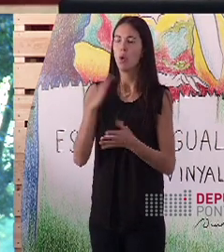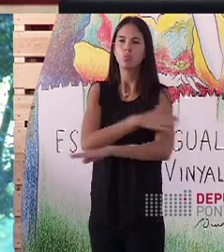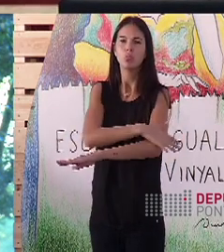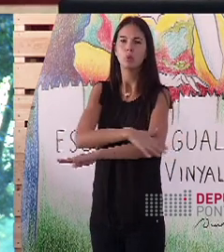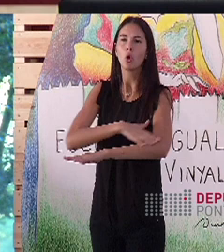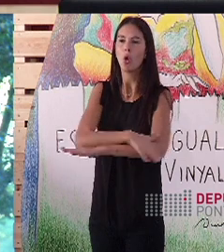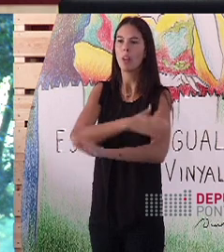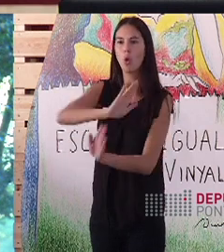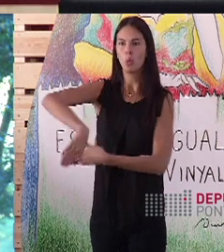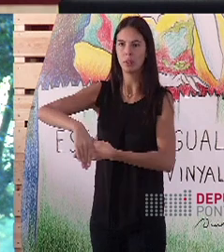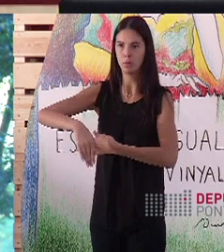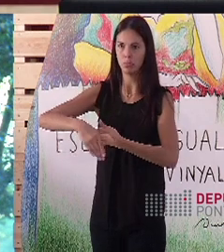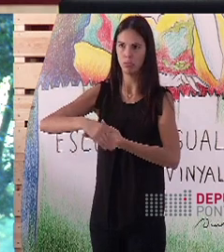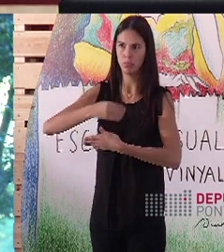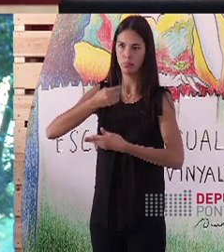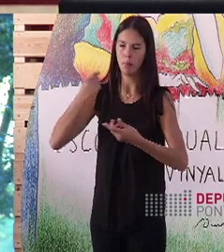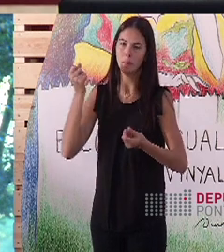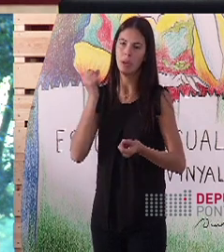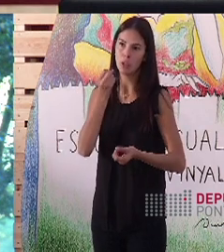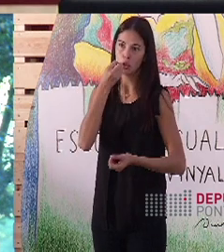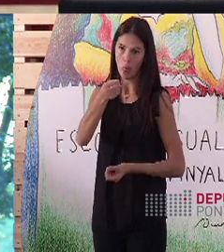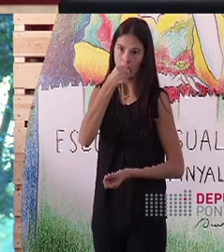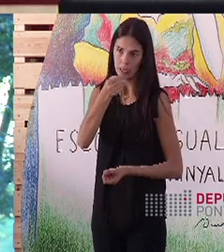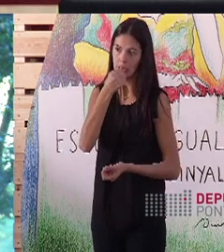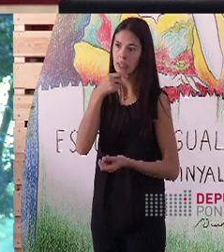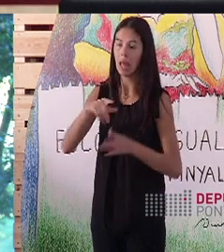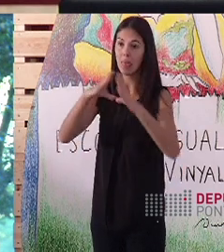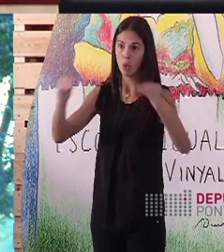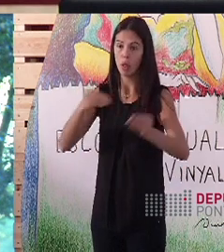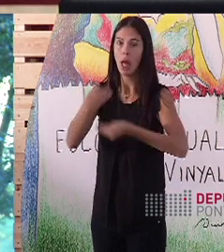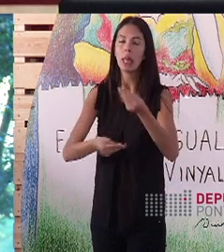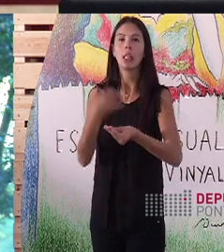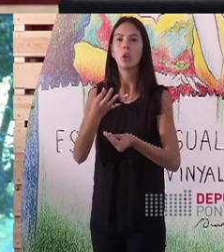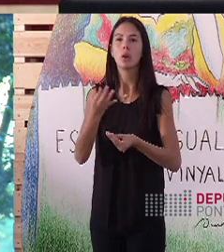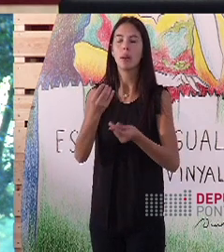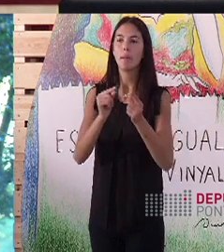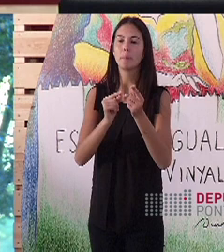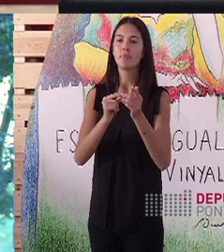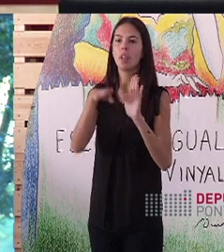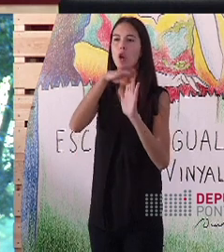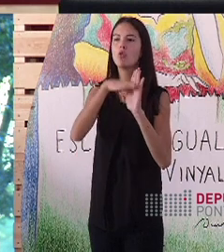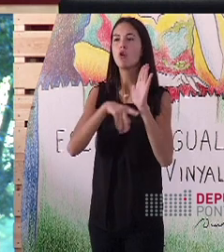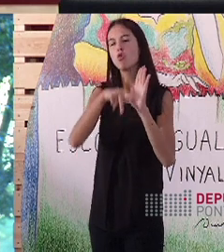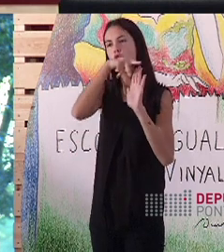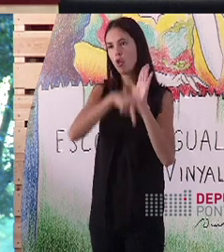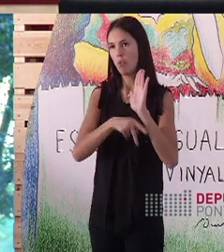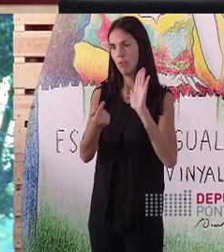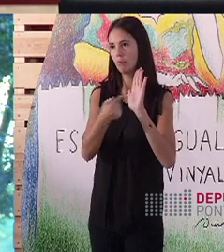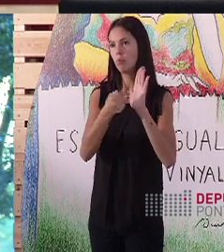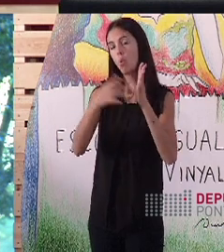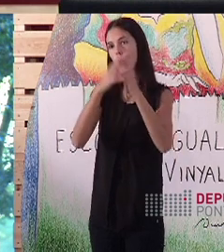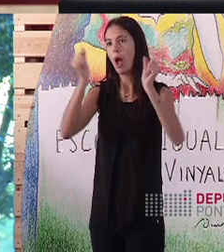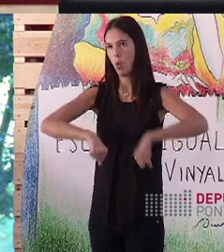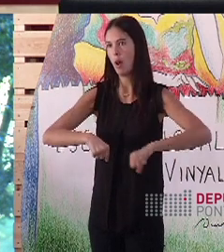gobierno socialista de Andalucía, hicieron una medida que consistía, y hubo un